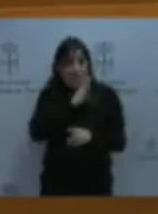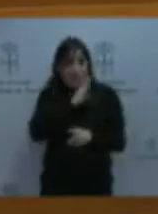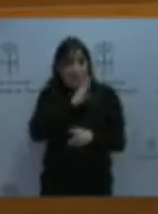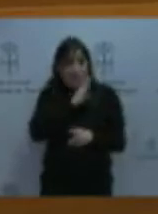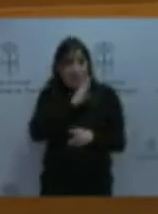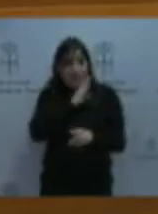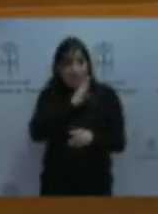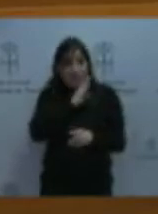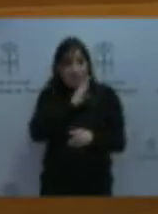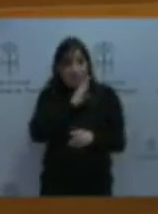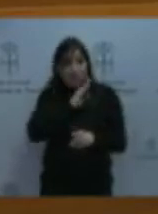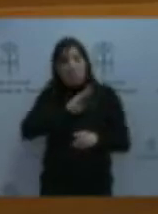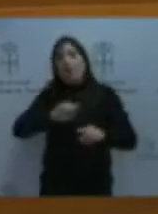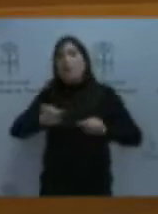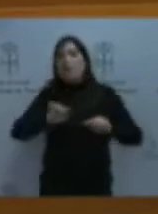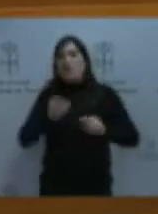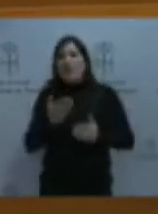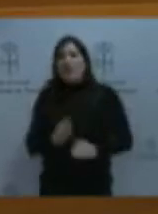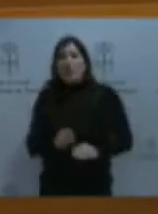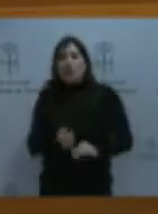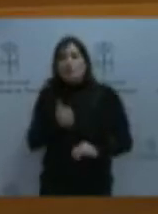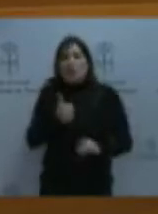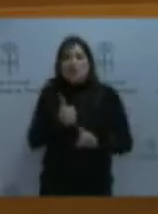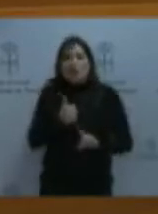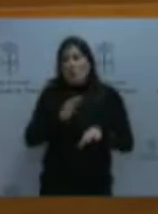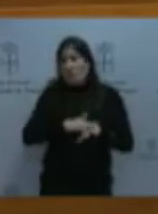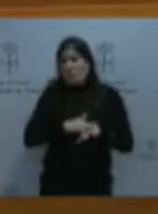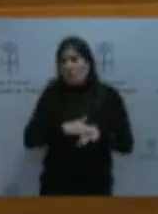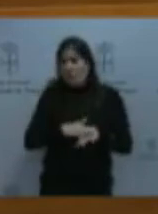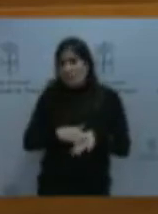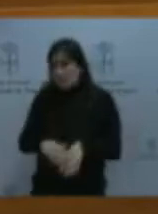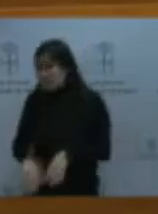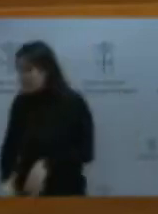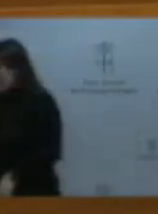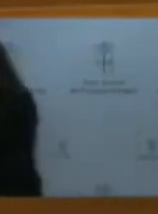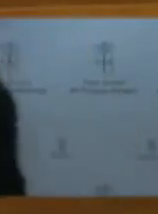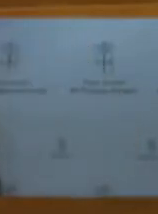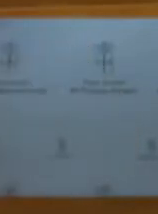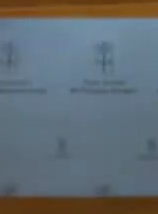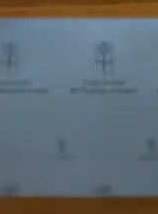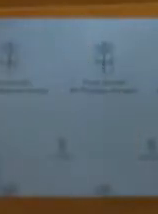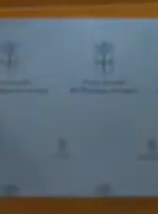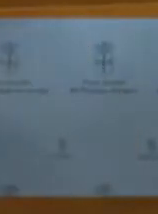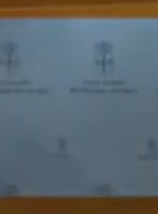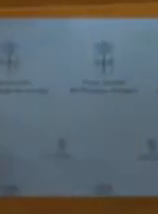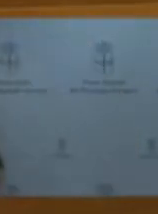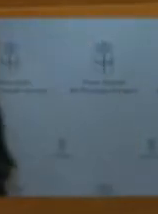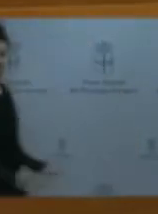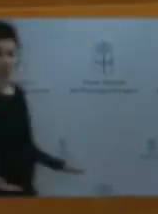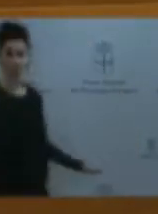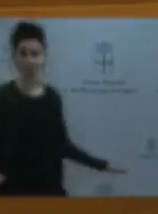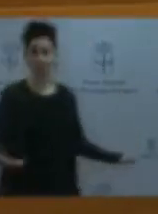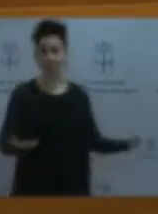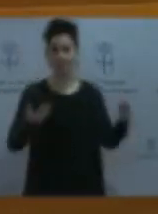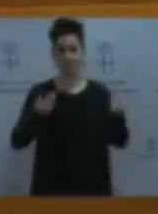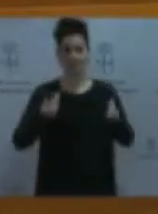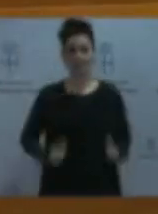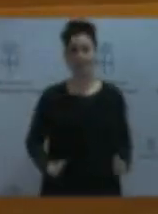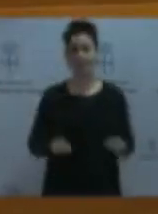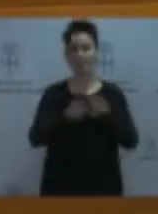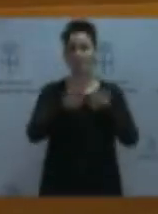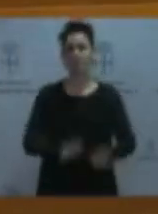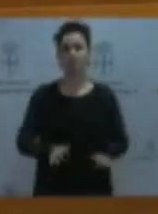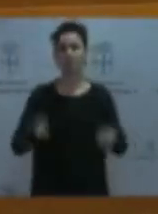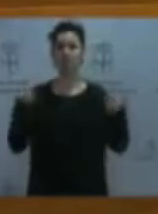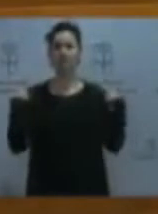o hijas? ¿Ustedes están convencidos de que estos beneficios fiscales le harían cambiar de opinión? ¿O por qué